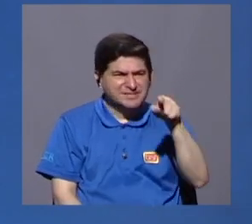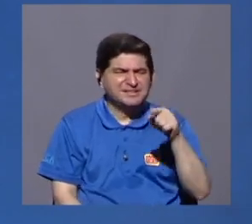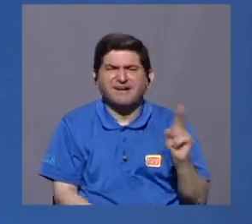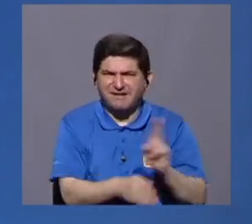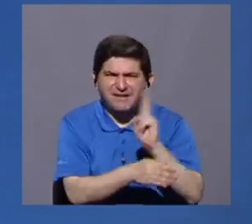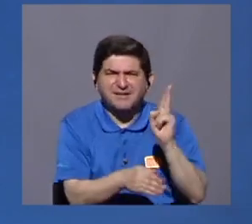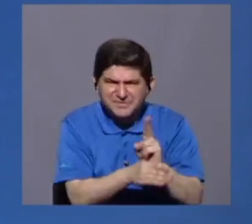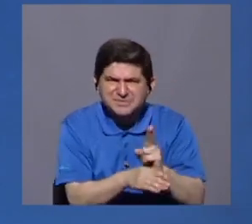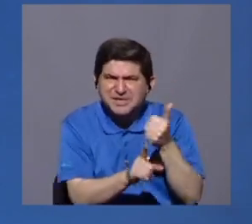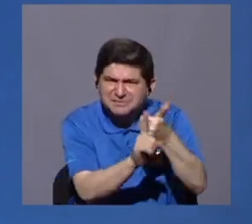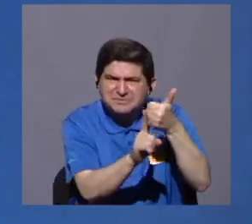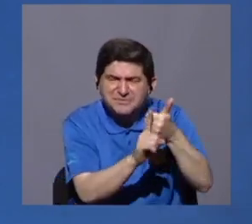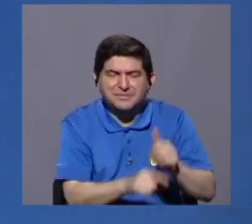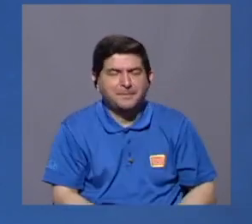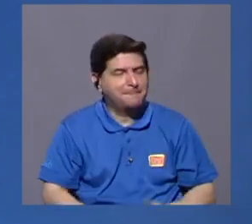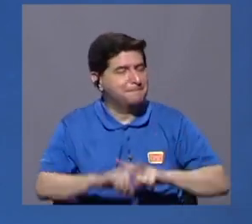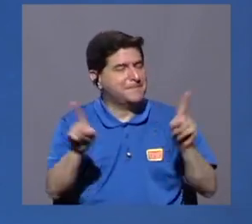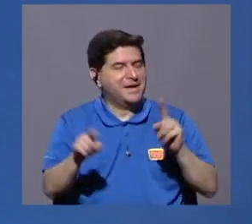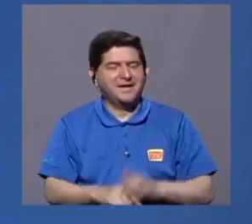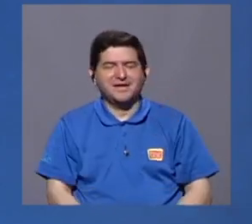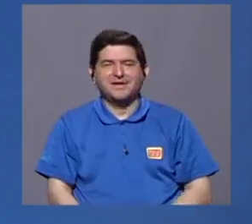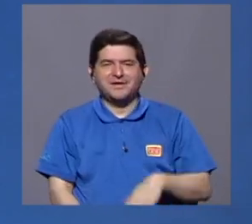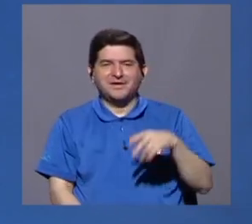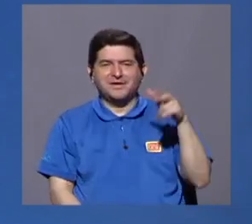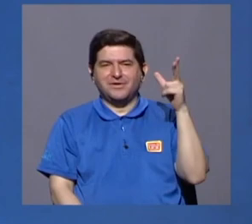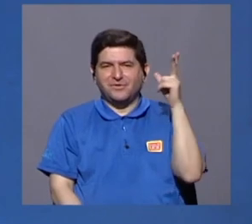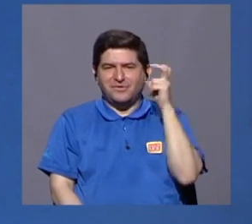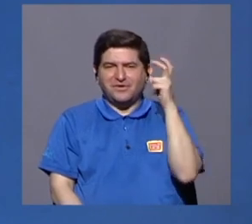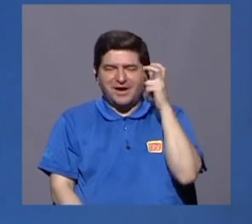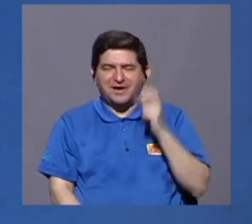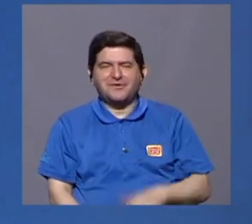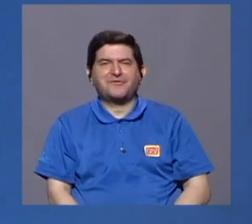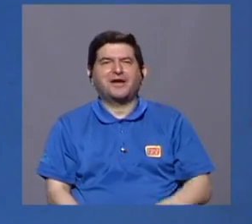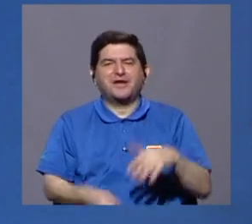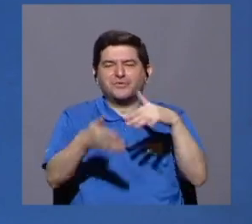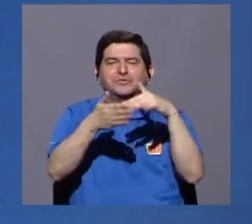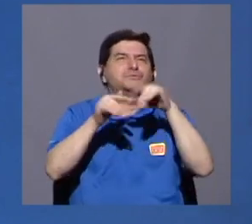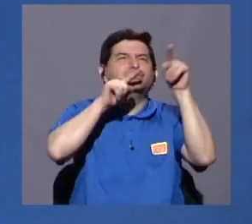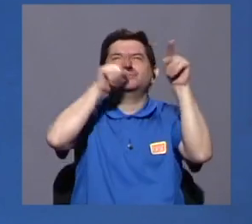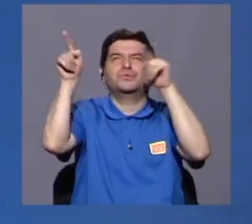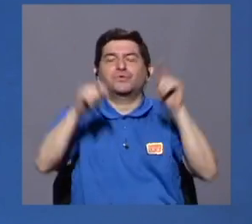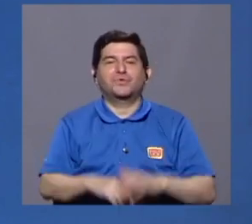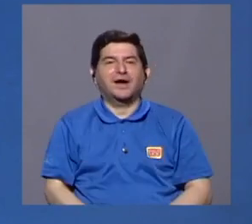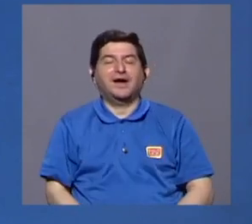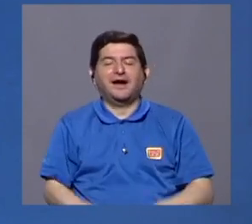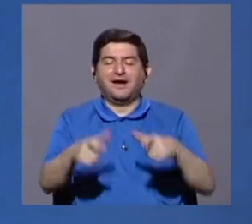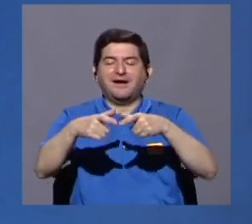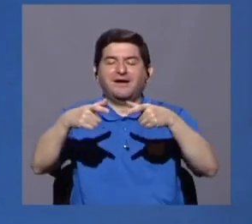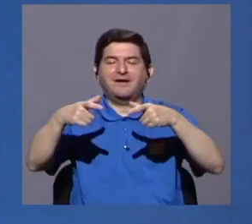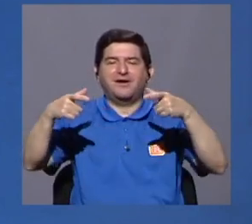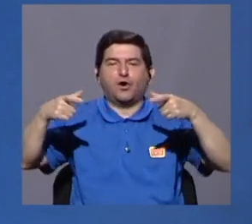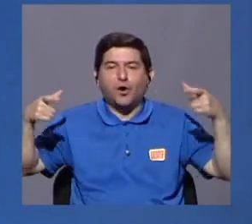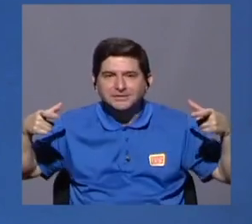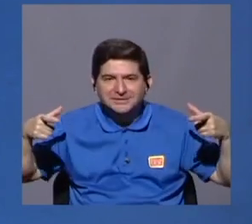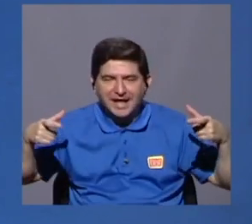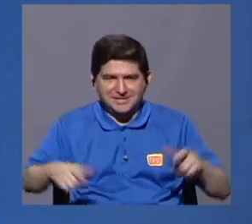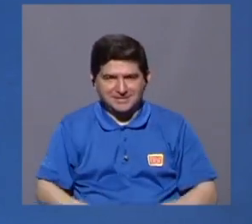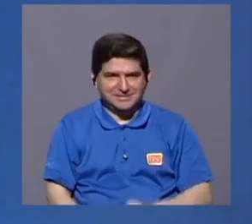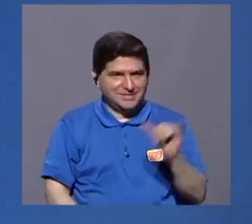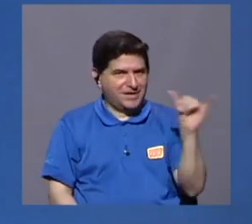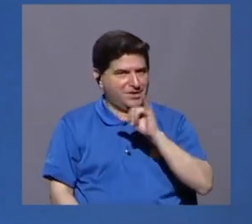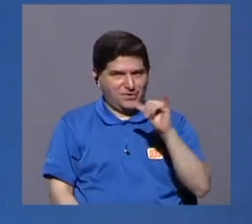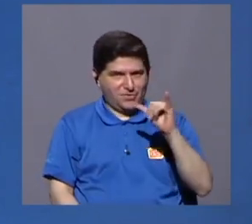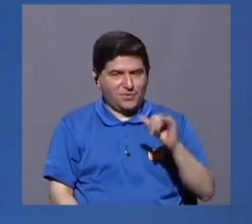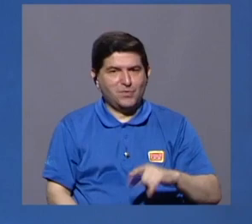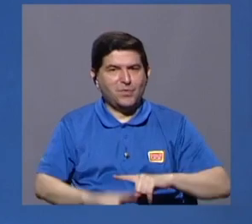el asunto es que en radioastronomía pues son ondas de radio verdad y son ondas de radio como no son en la misma frecuencia